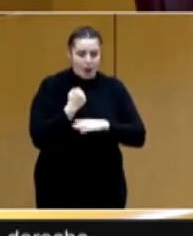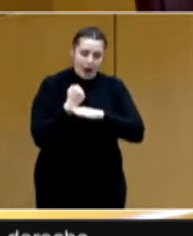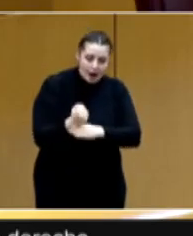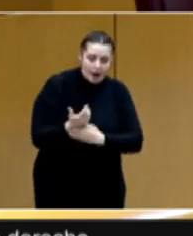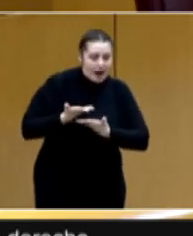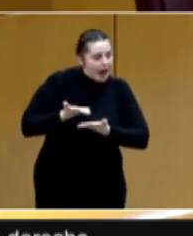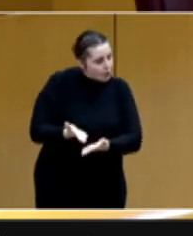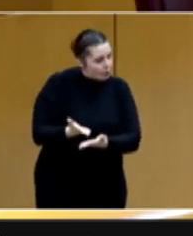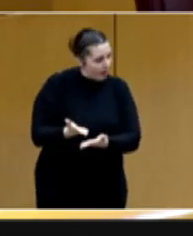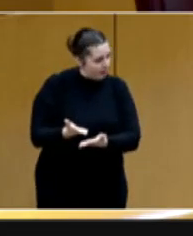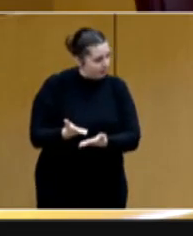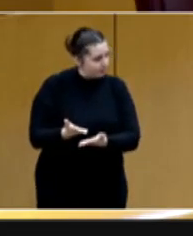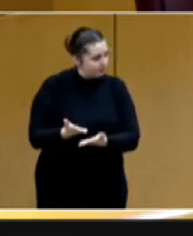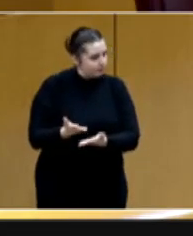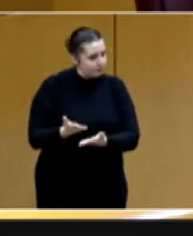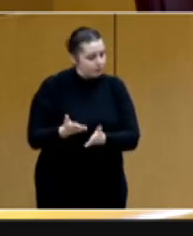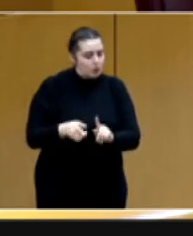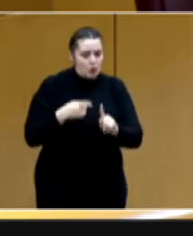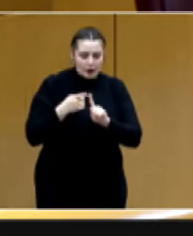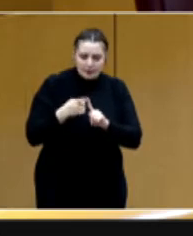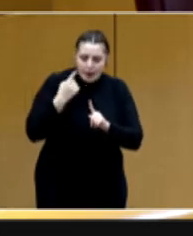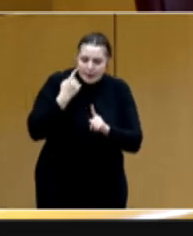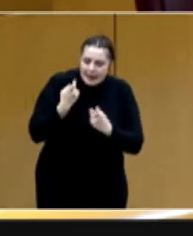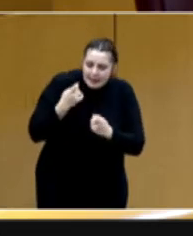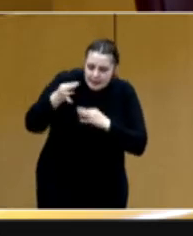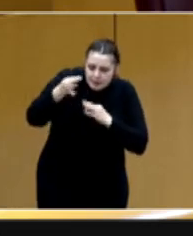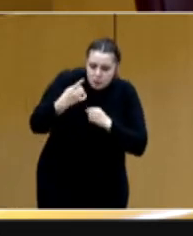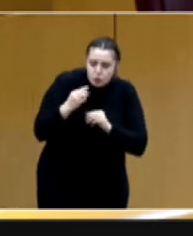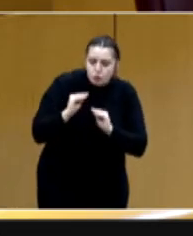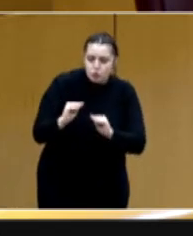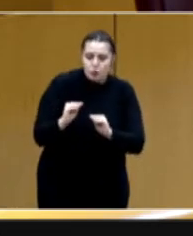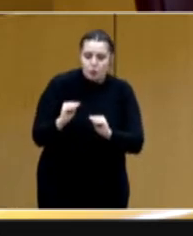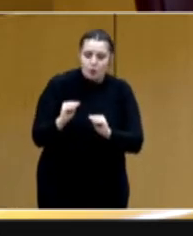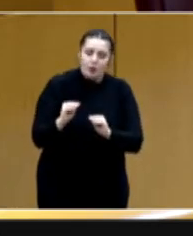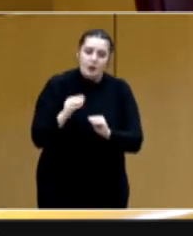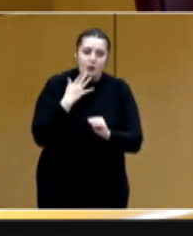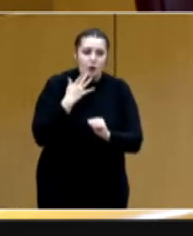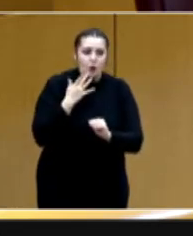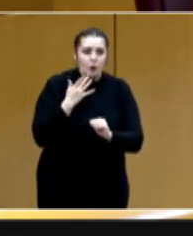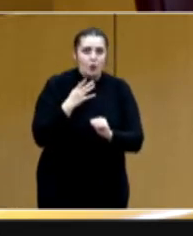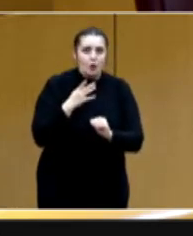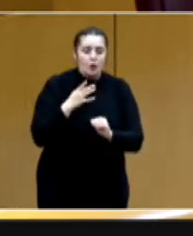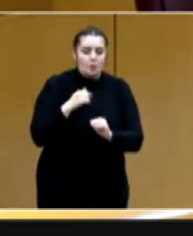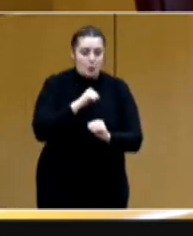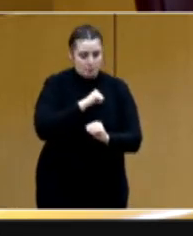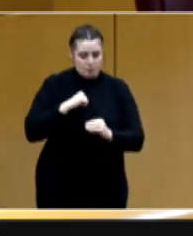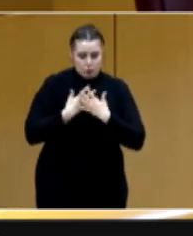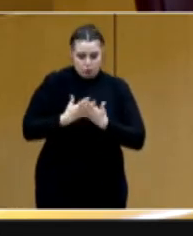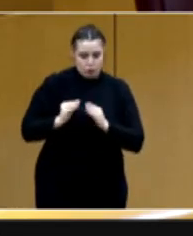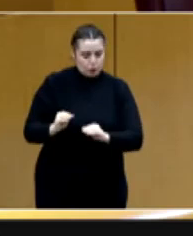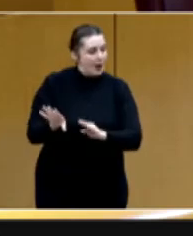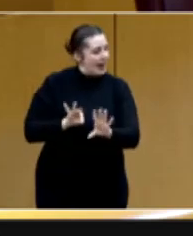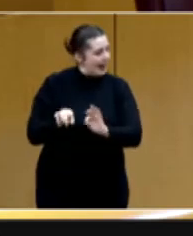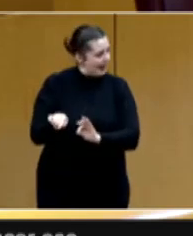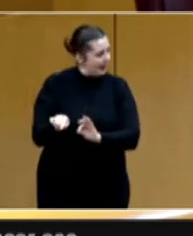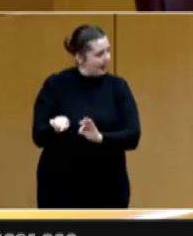a la hora de hacer ese traje a medida siempre definido al notario como un sastre de la autonomía de la voluntad recibimos